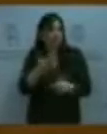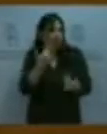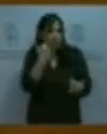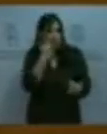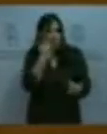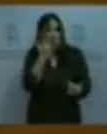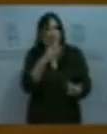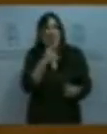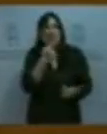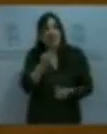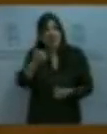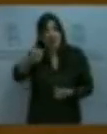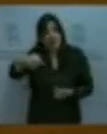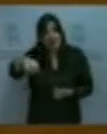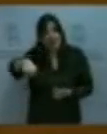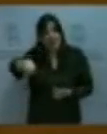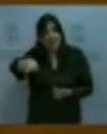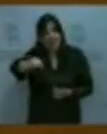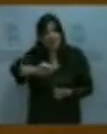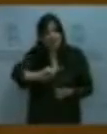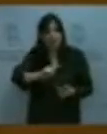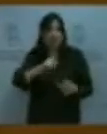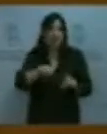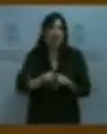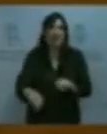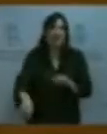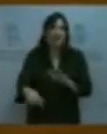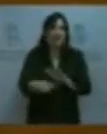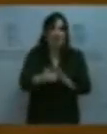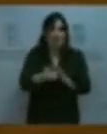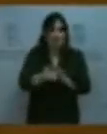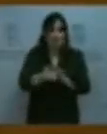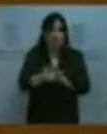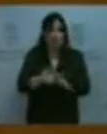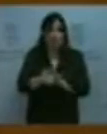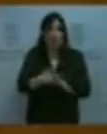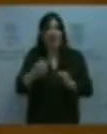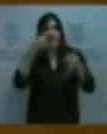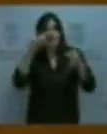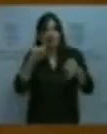ley, en un fraude sobre lo que eran los seguros agrarios.